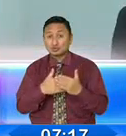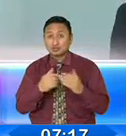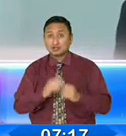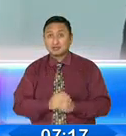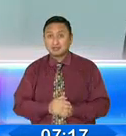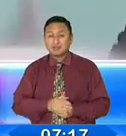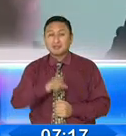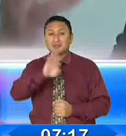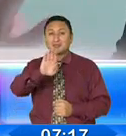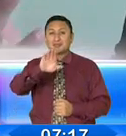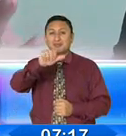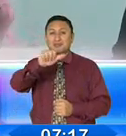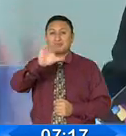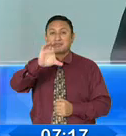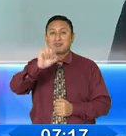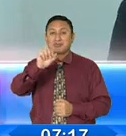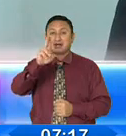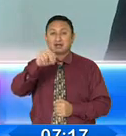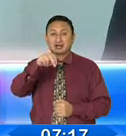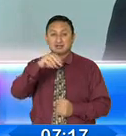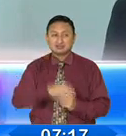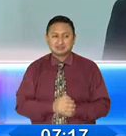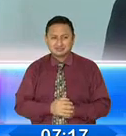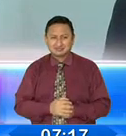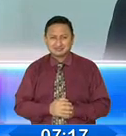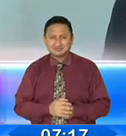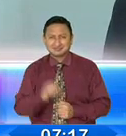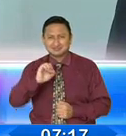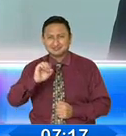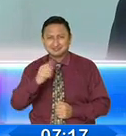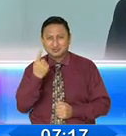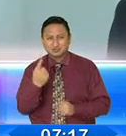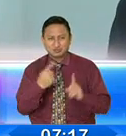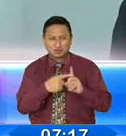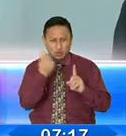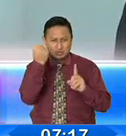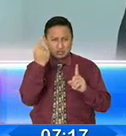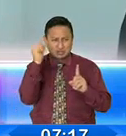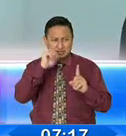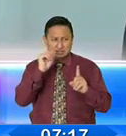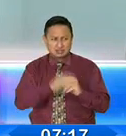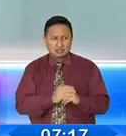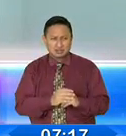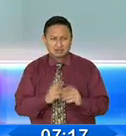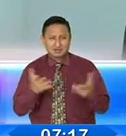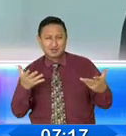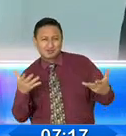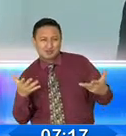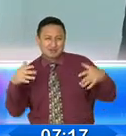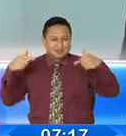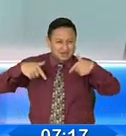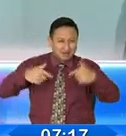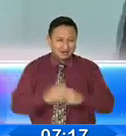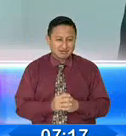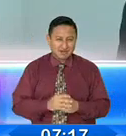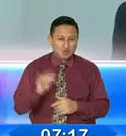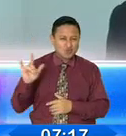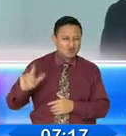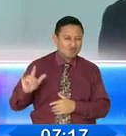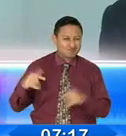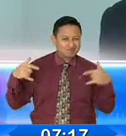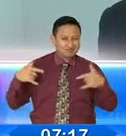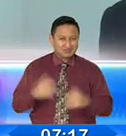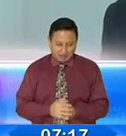Bacán fue uno de esos, pero la realidad es que entiendo que es un poco como chévere, un poco como cool, entonces no